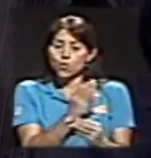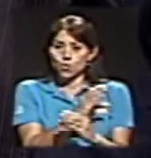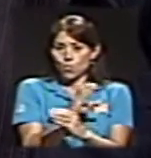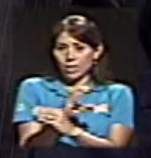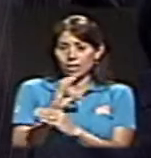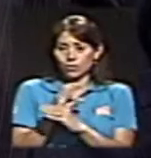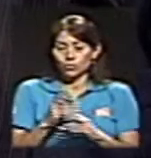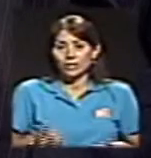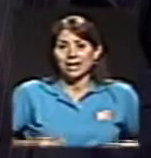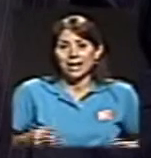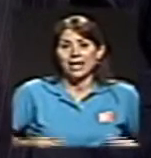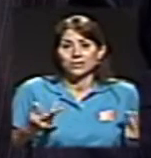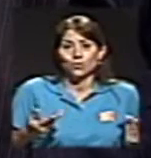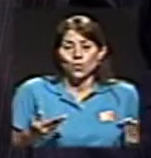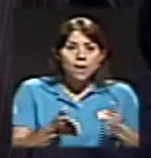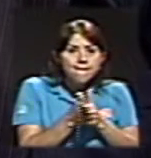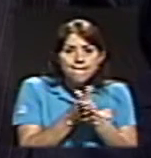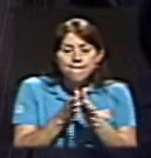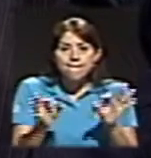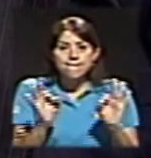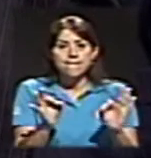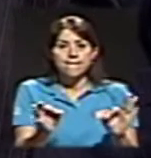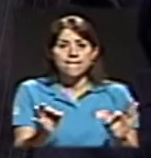y eficientes en ese gasto.